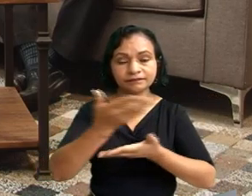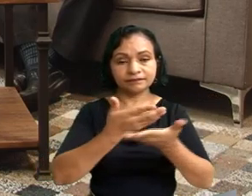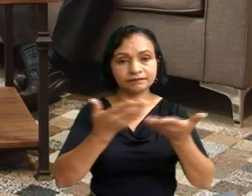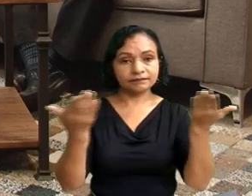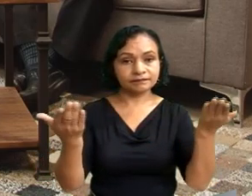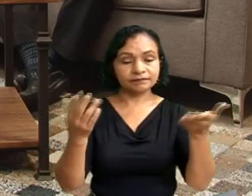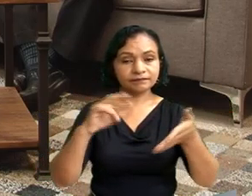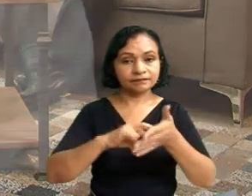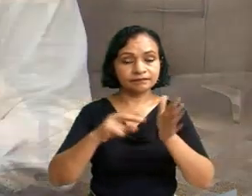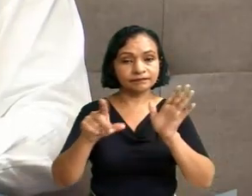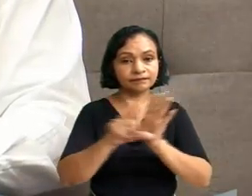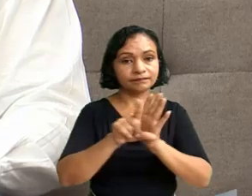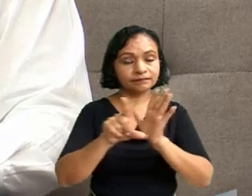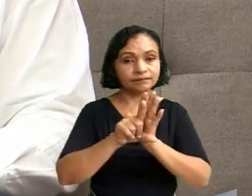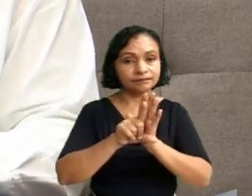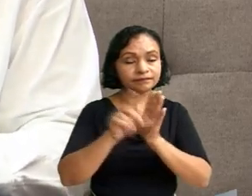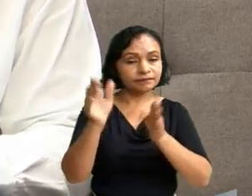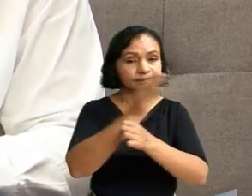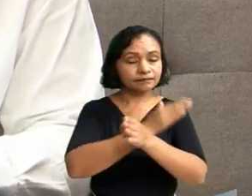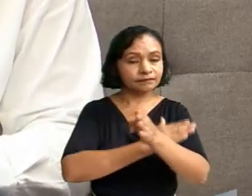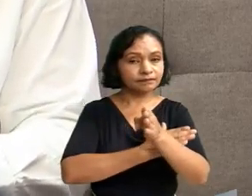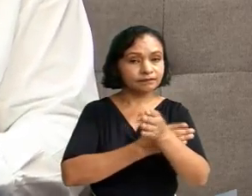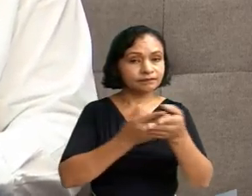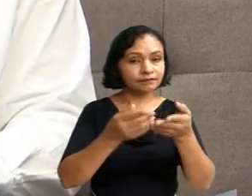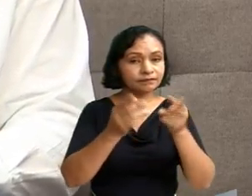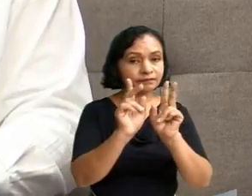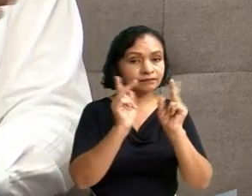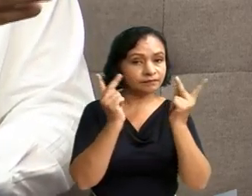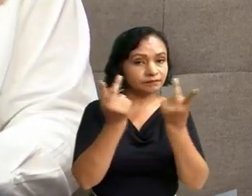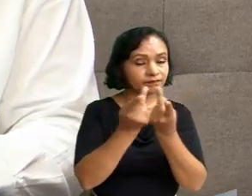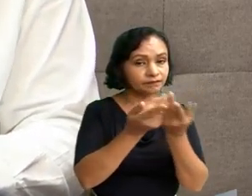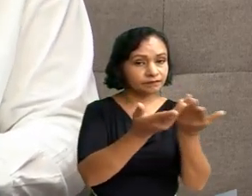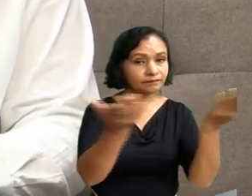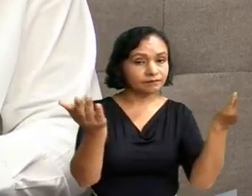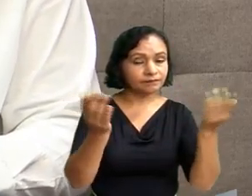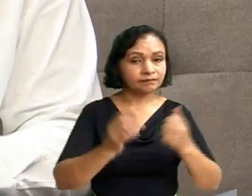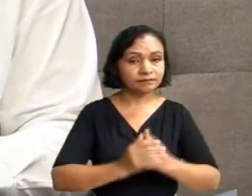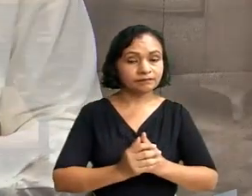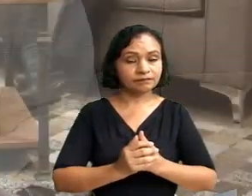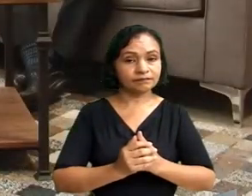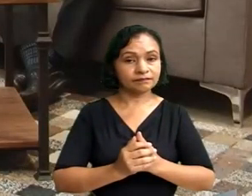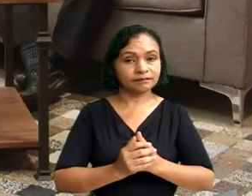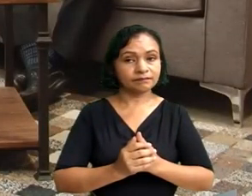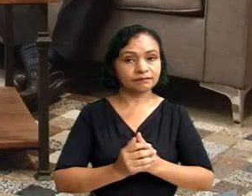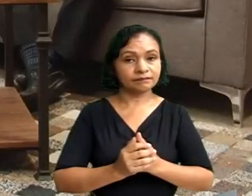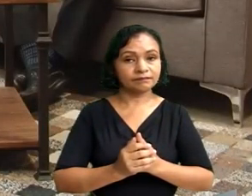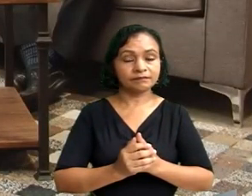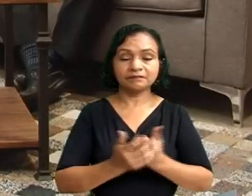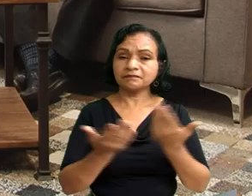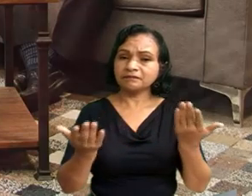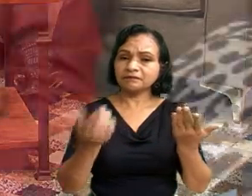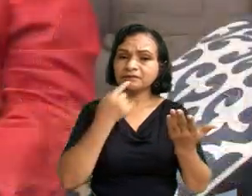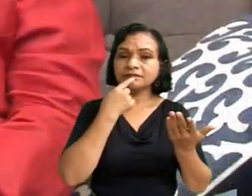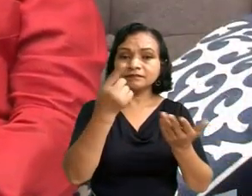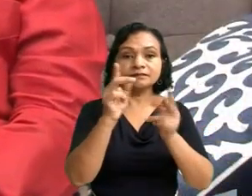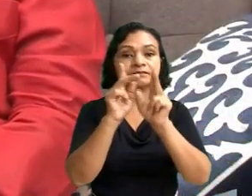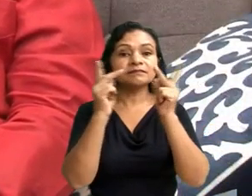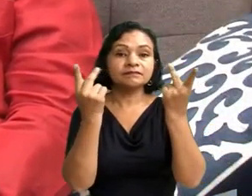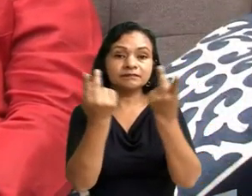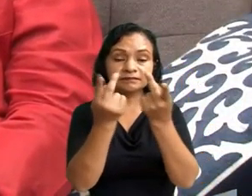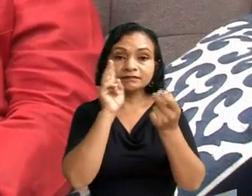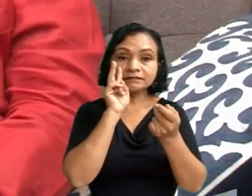implica la ley de amnistía algún mensaje más con el pueblo nicaragüense pues adelante en dos minutos no decirle a nuestro pueblo que nos